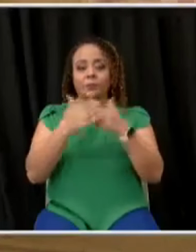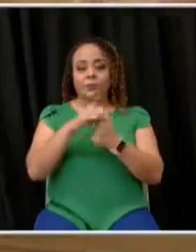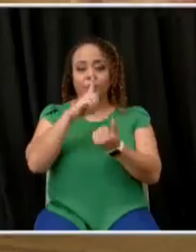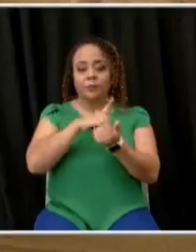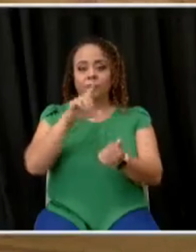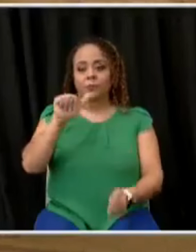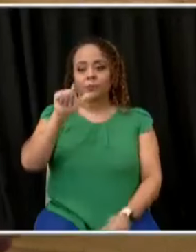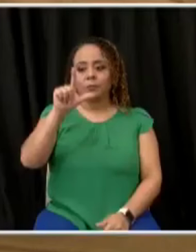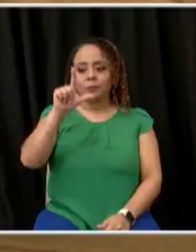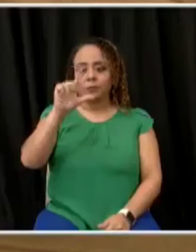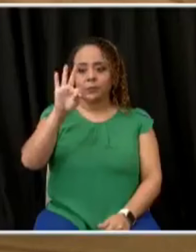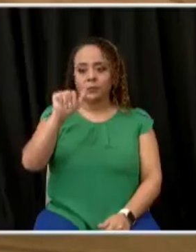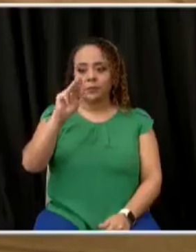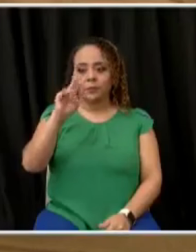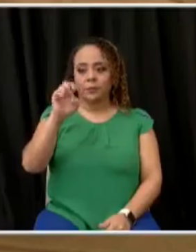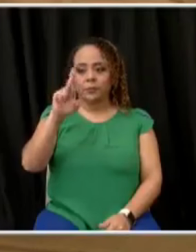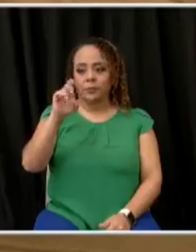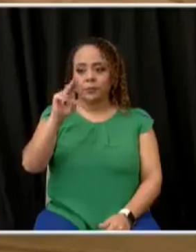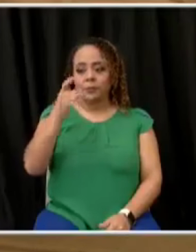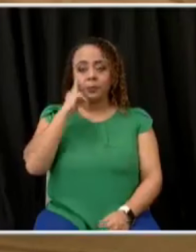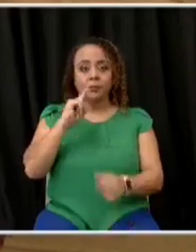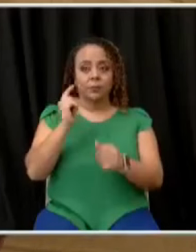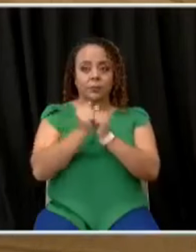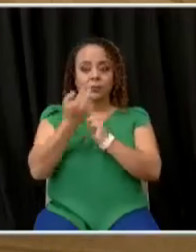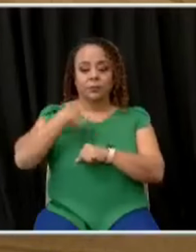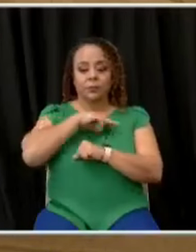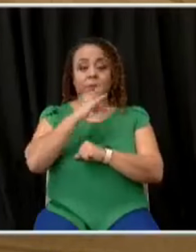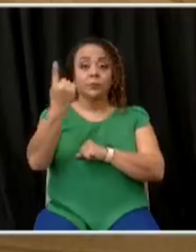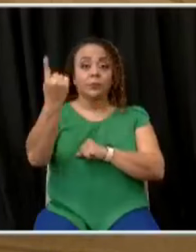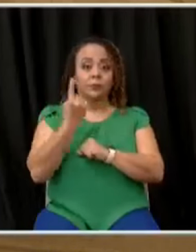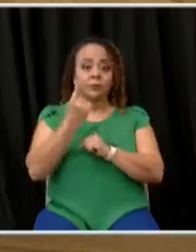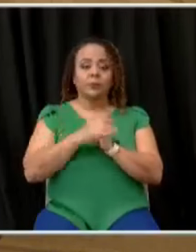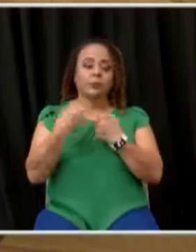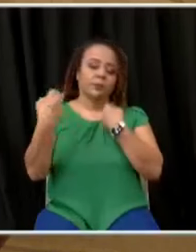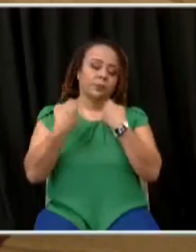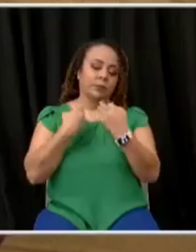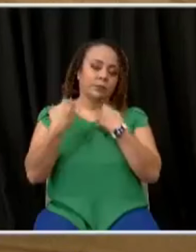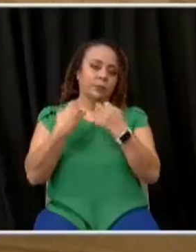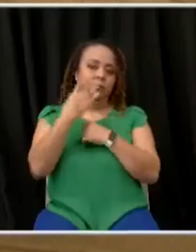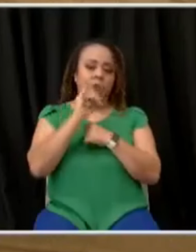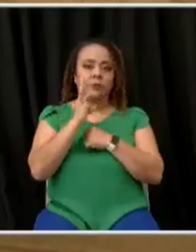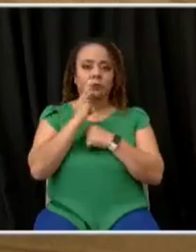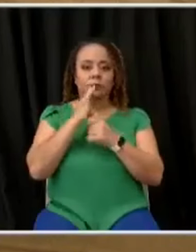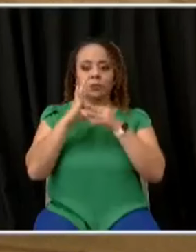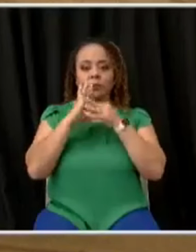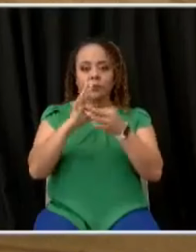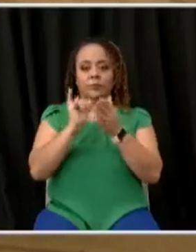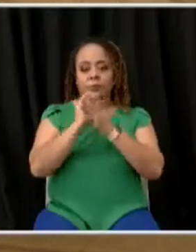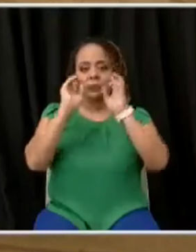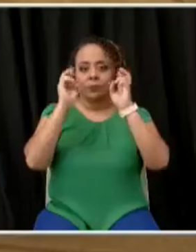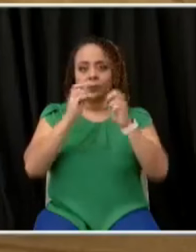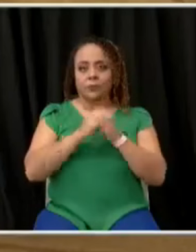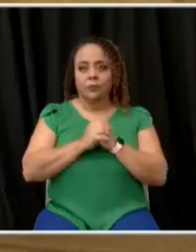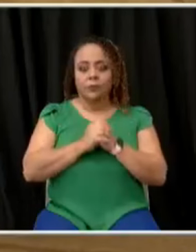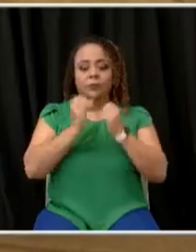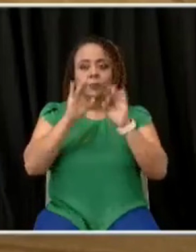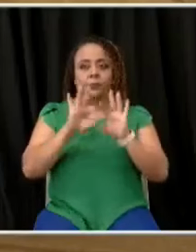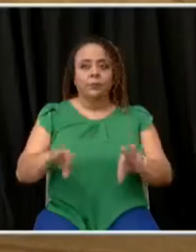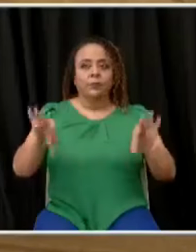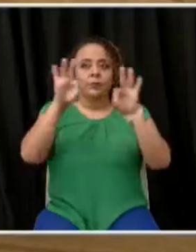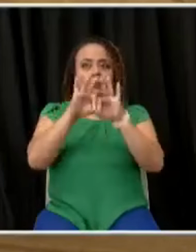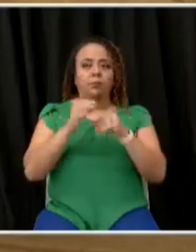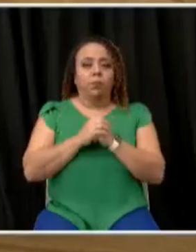doctor Altamirano por estar con nosotros y por venir a explicarnos y hablarnos sobre este tema tan